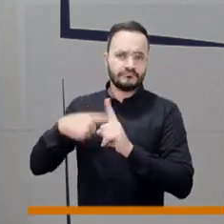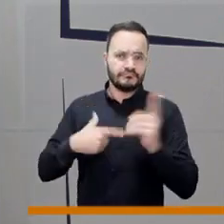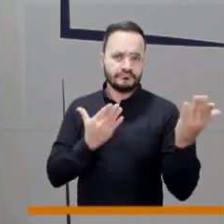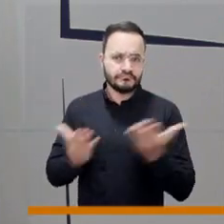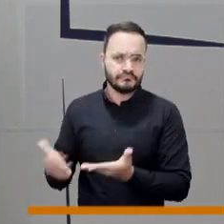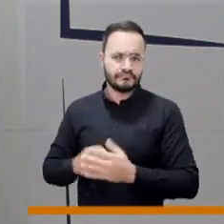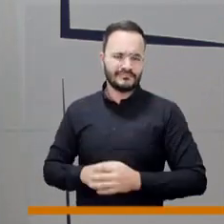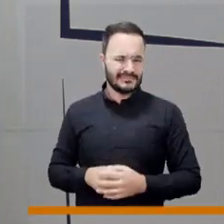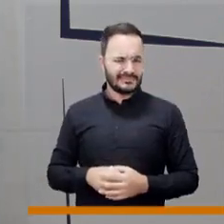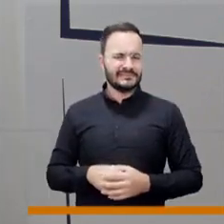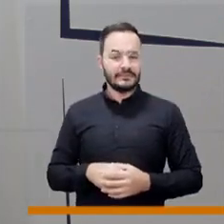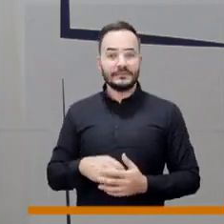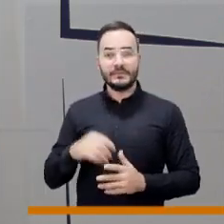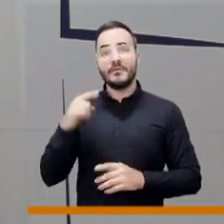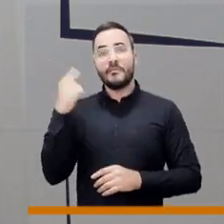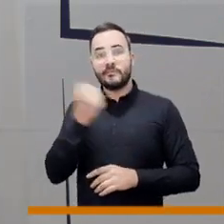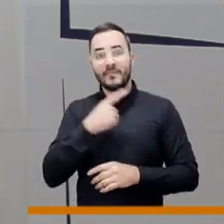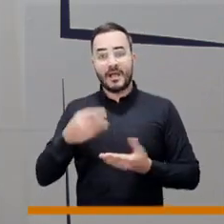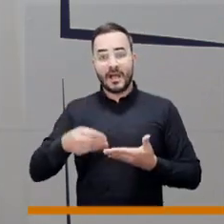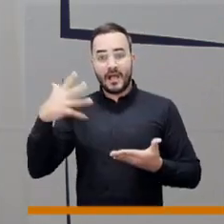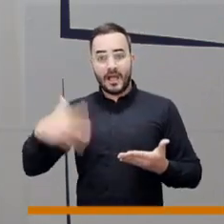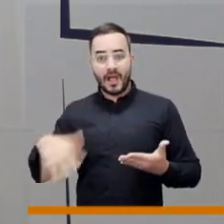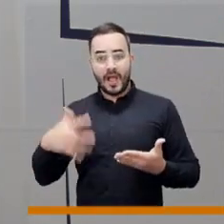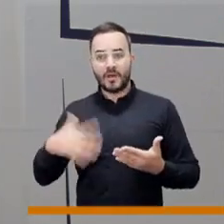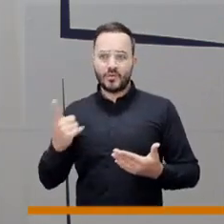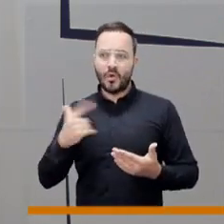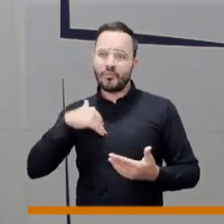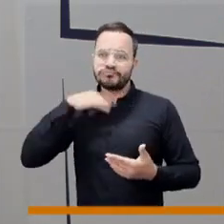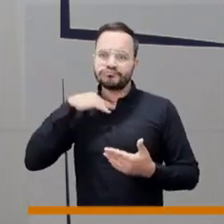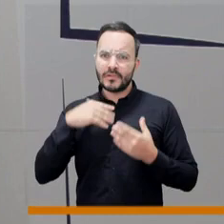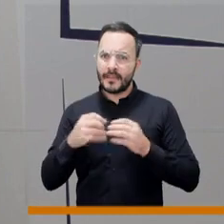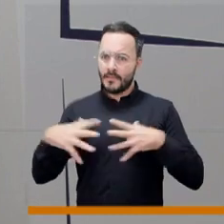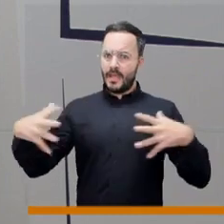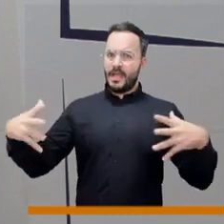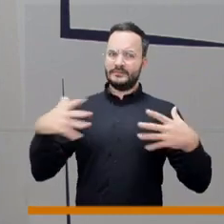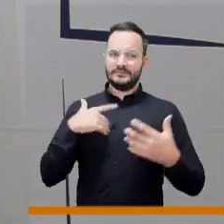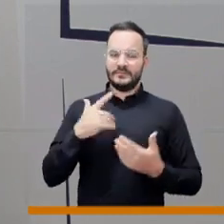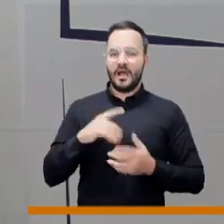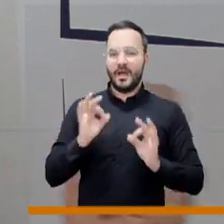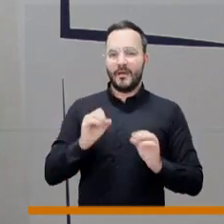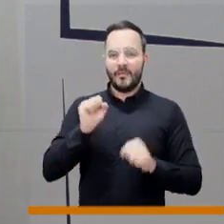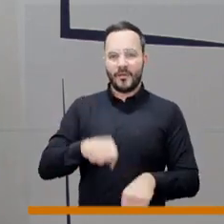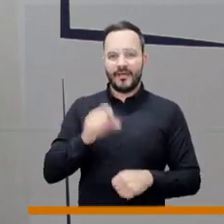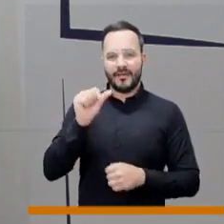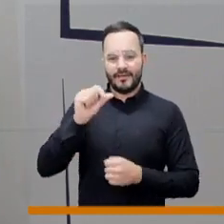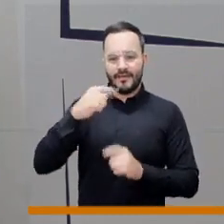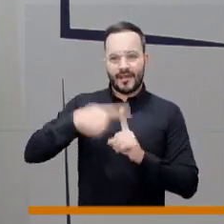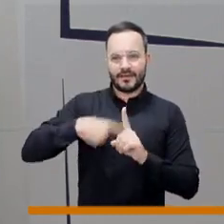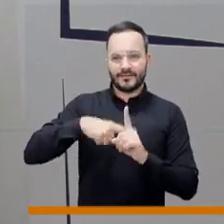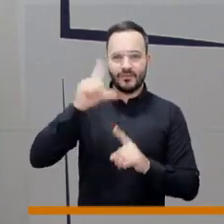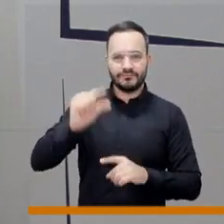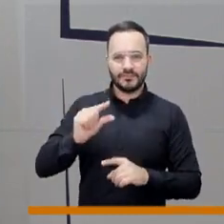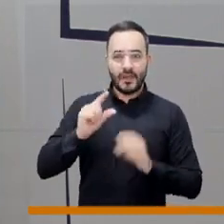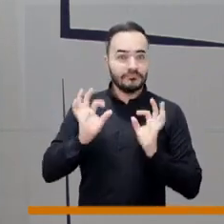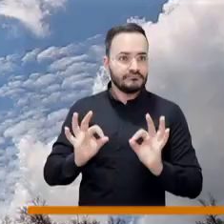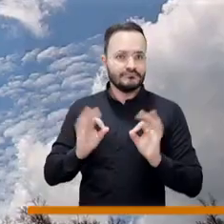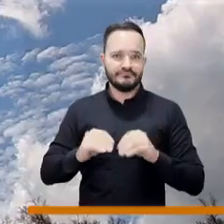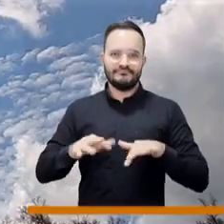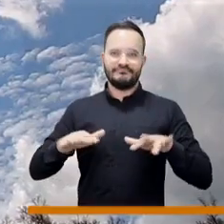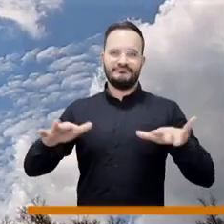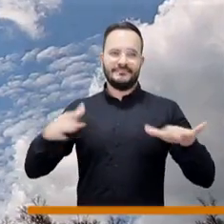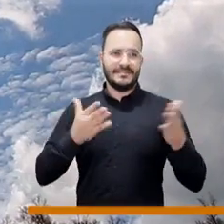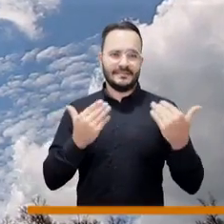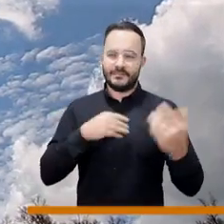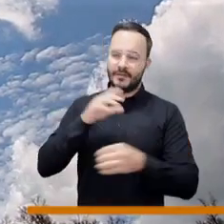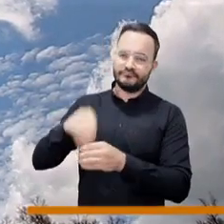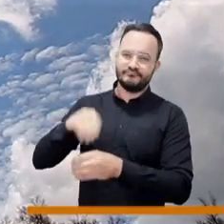que ayudarían a que disminuyera el valor de los arriendos al tener más oferta y tuviéramos la posibilidad de que más personas puedan arrendar en Medellín.